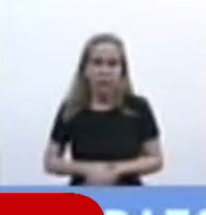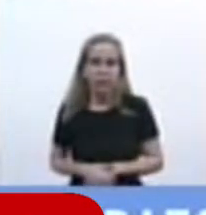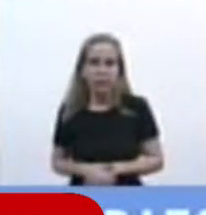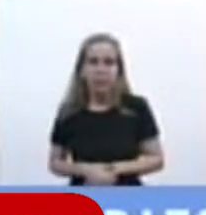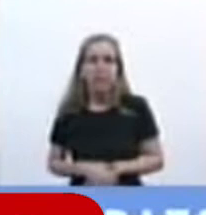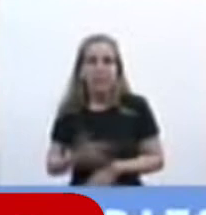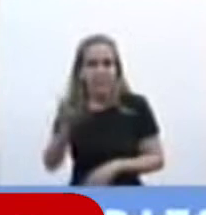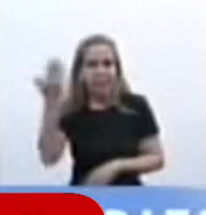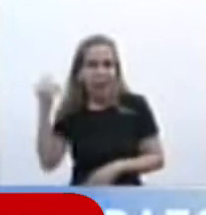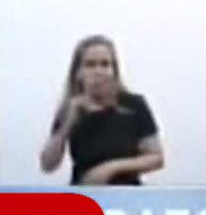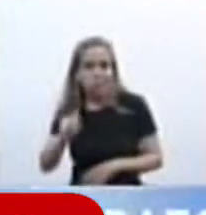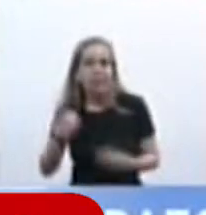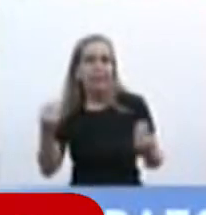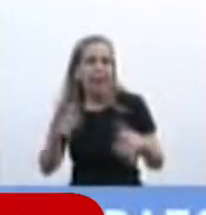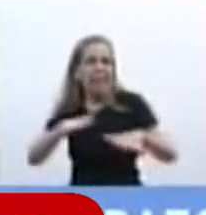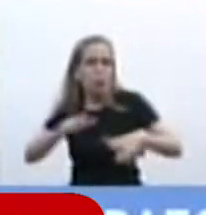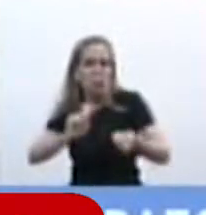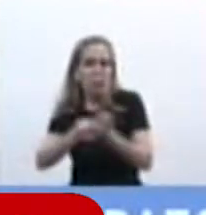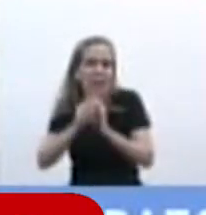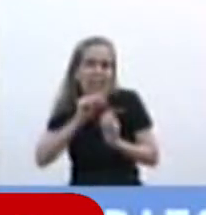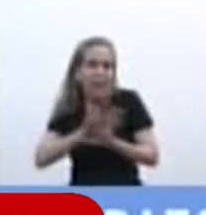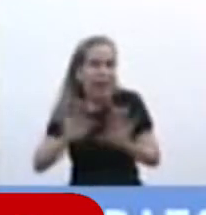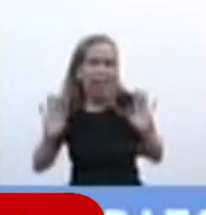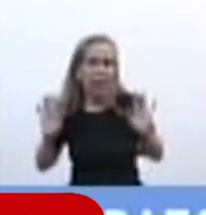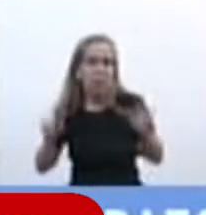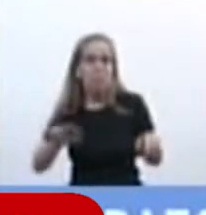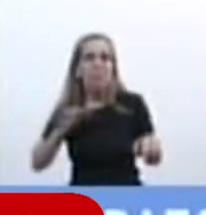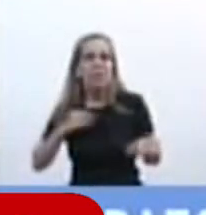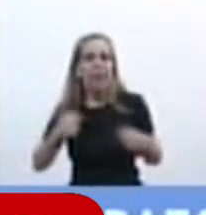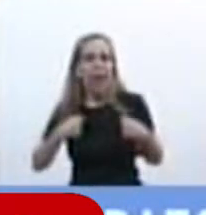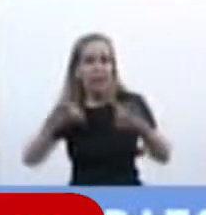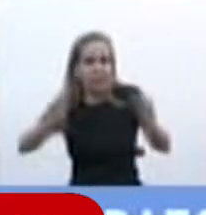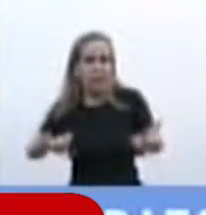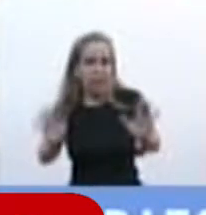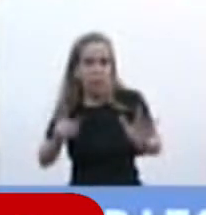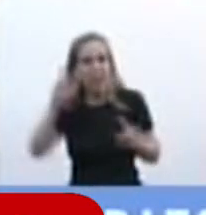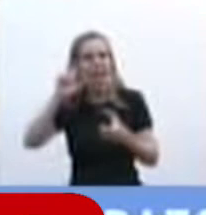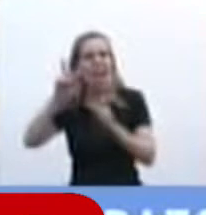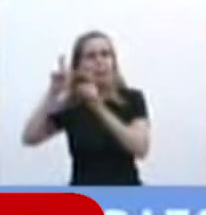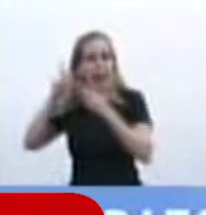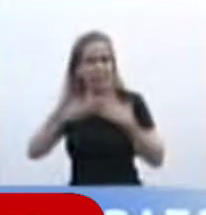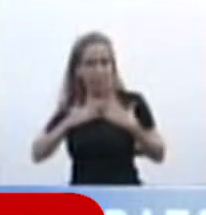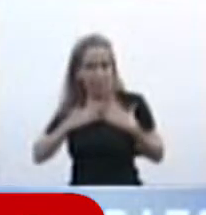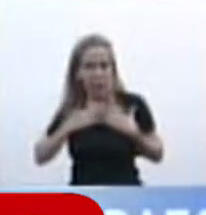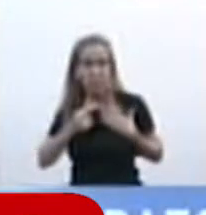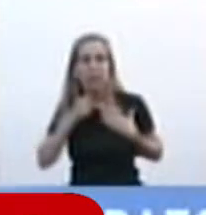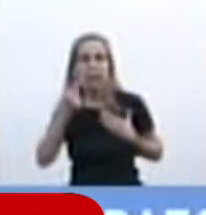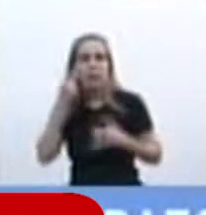Como dije, nada ha cambiado, salvo mi vivencia personal, que si me permiten, quisiese compartir con